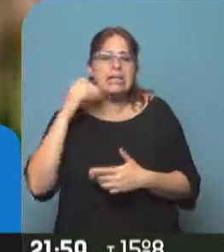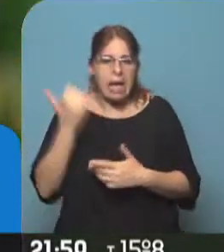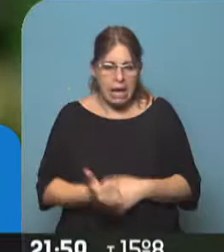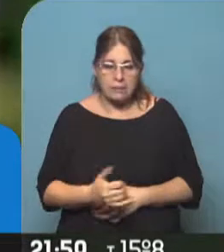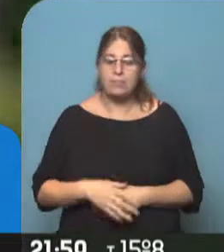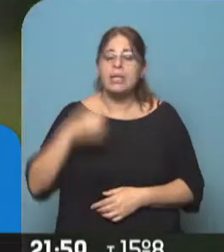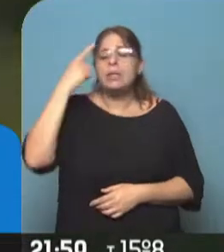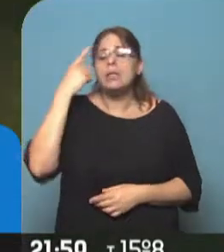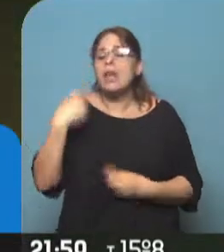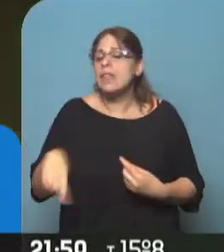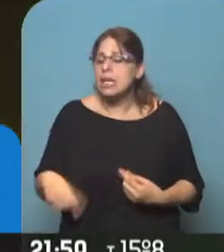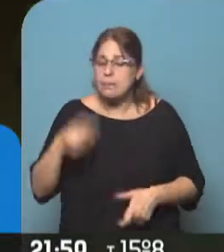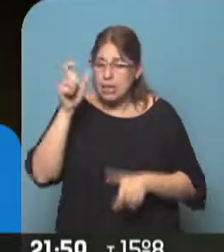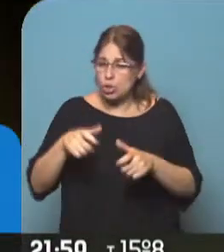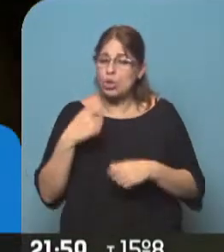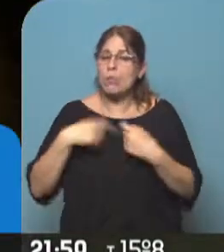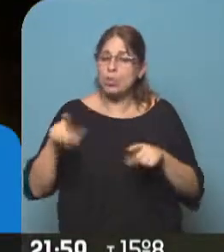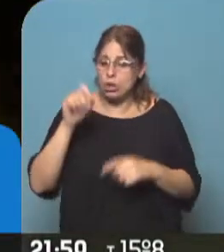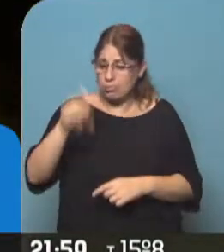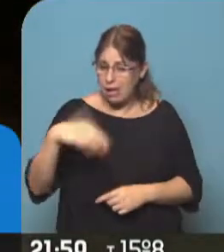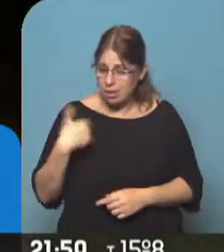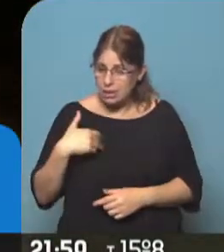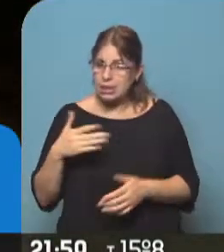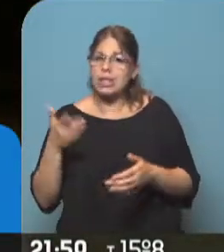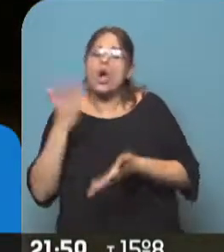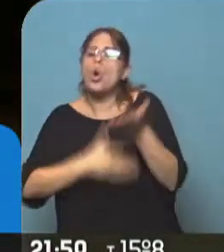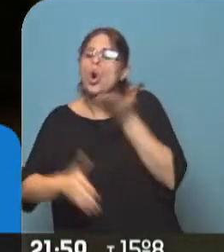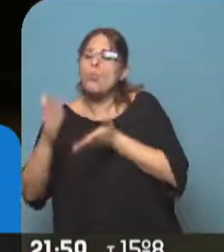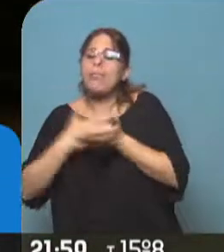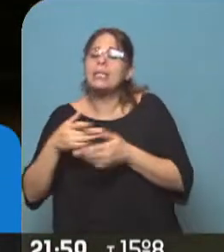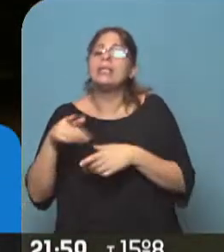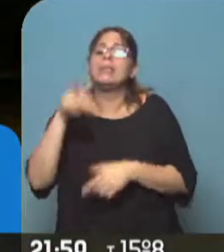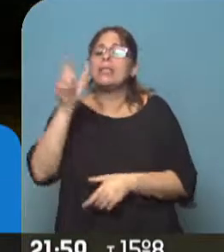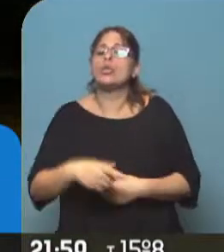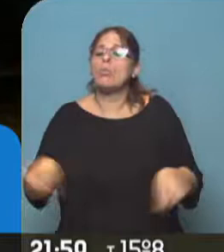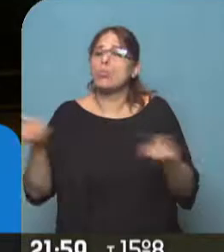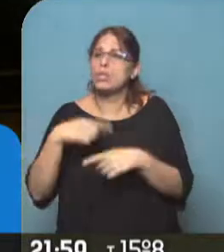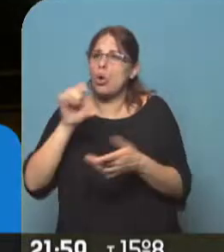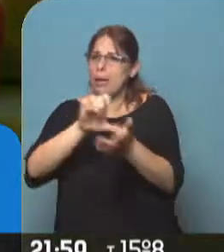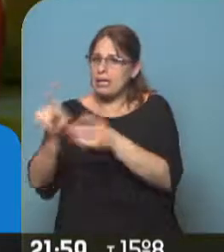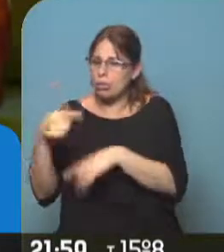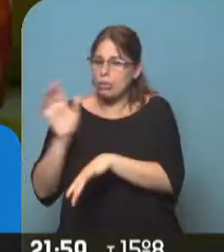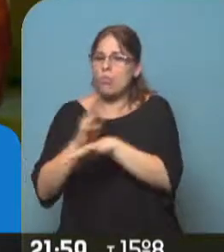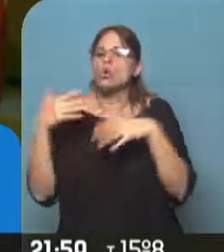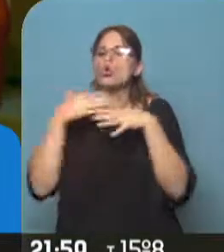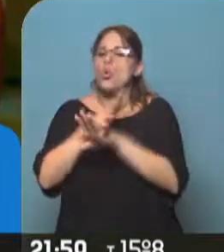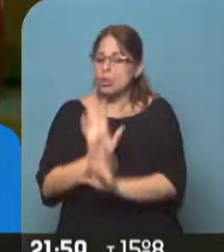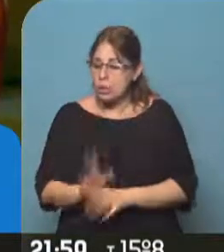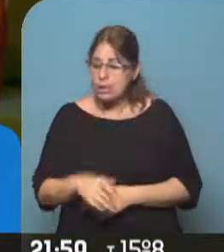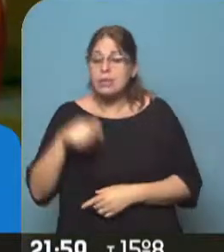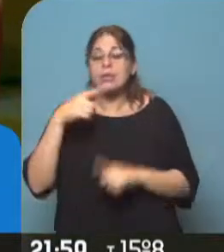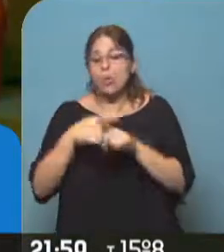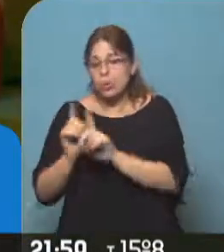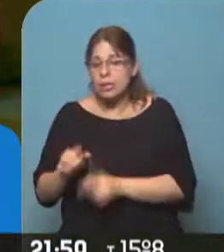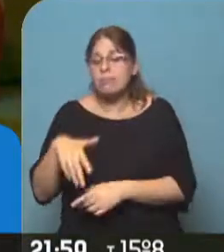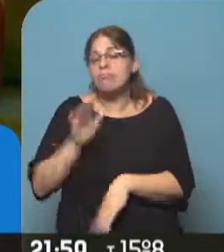La idea esta de que los músicos locales tocan con los músicos de afuera, en esto que se llama Cruces, que es probablemente una de las series, yo diría